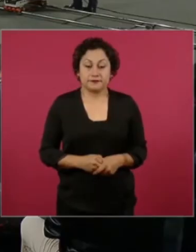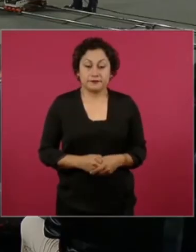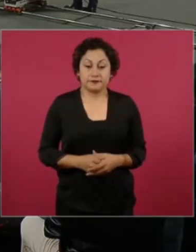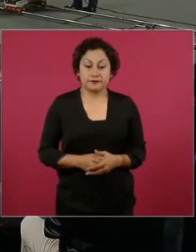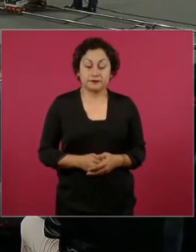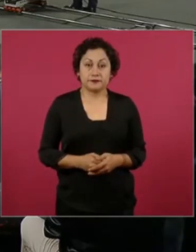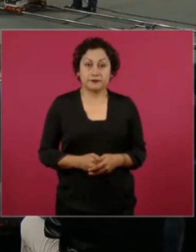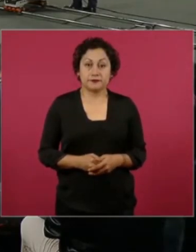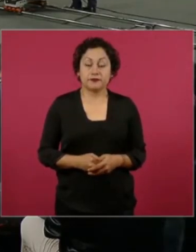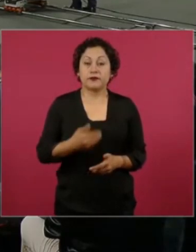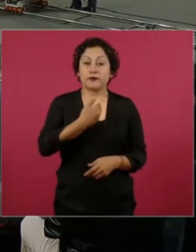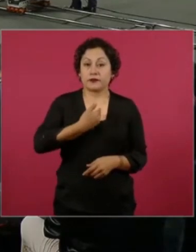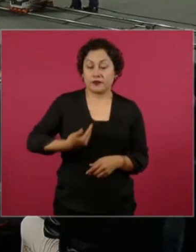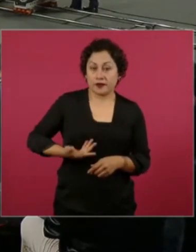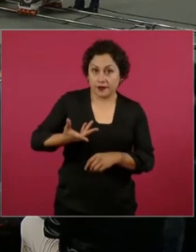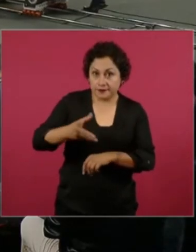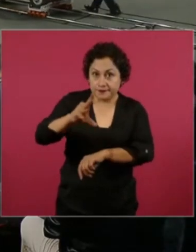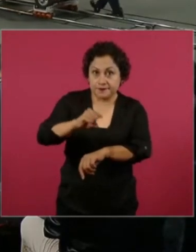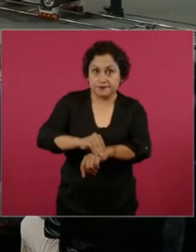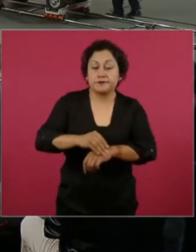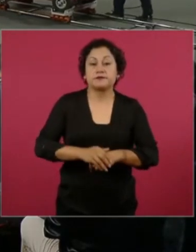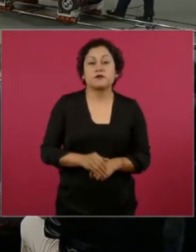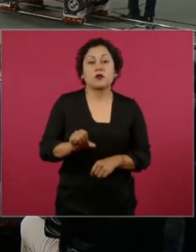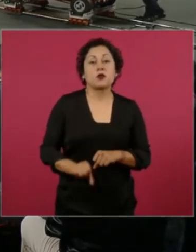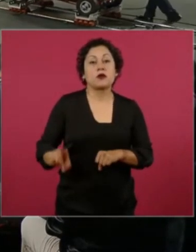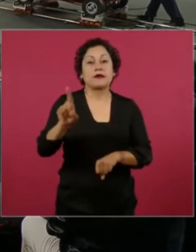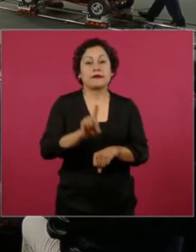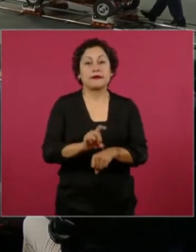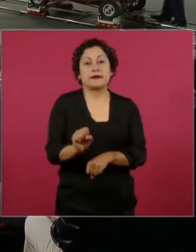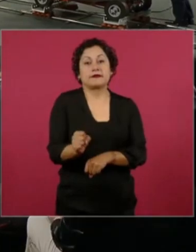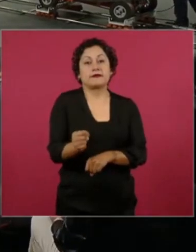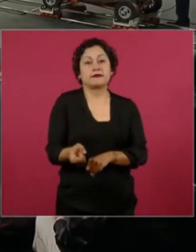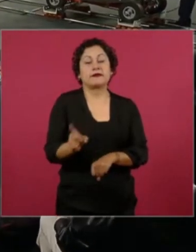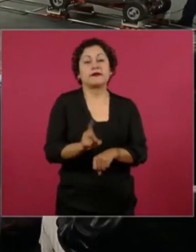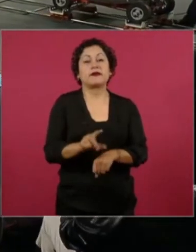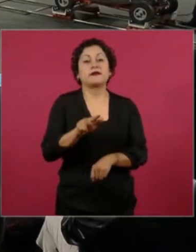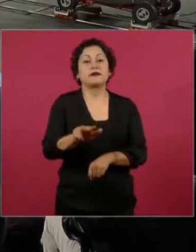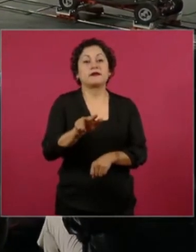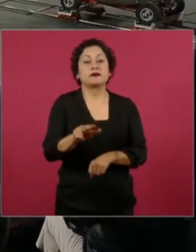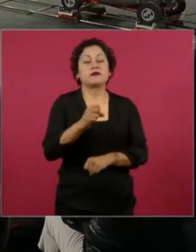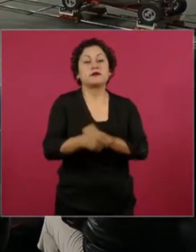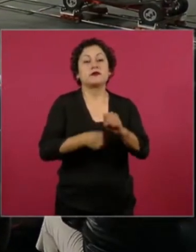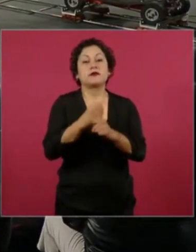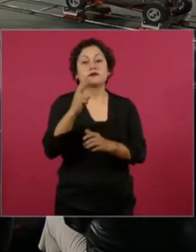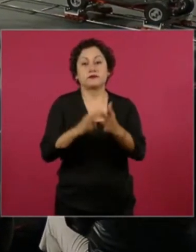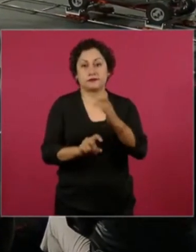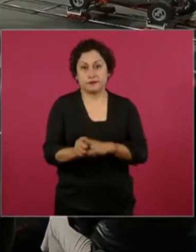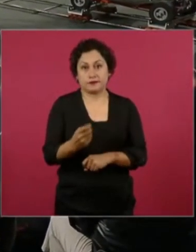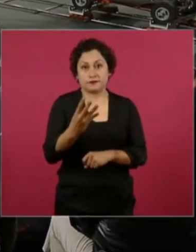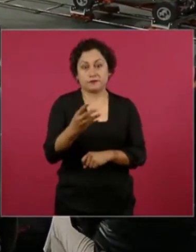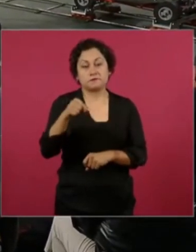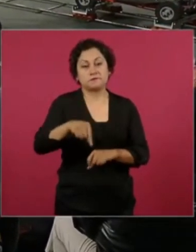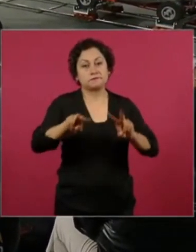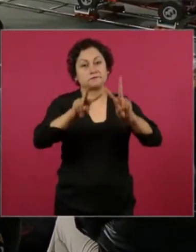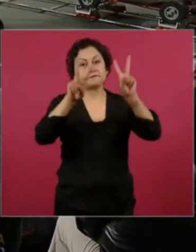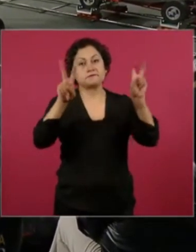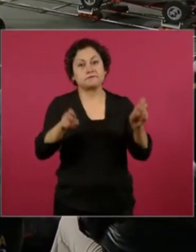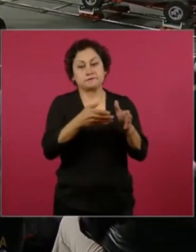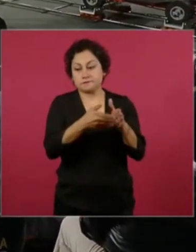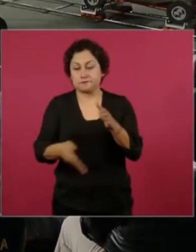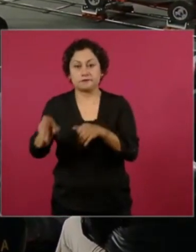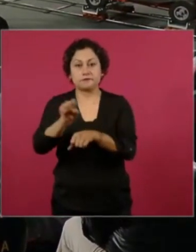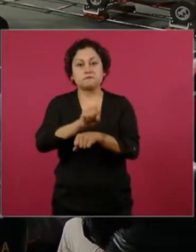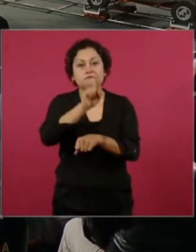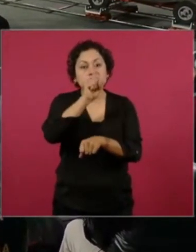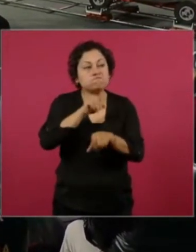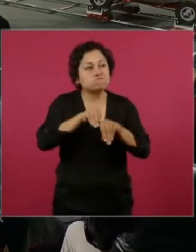conferencia. Con su permiso, señor presidente, hoy es 18 de septiembre del año 2024. Esta es la sección ¿Quiénes quieren las mentiras de la semana?